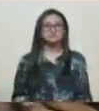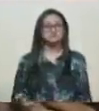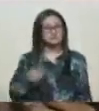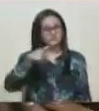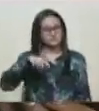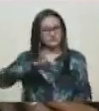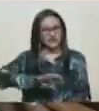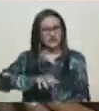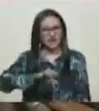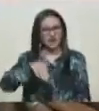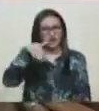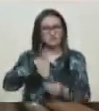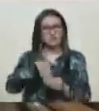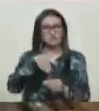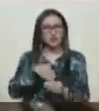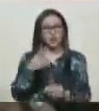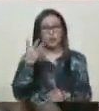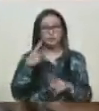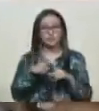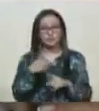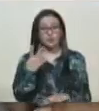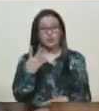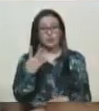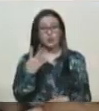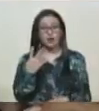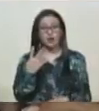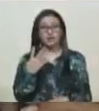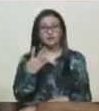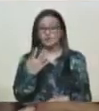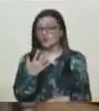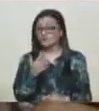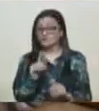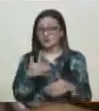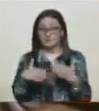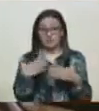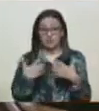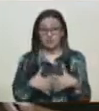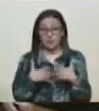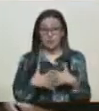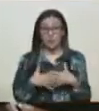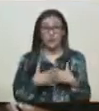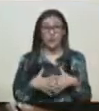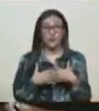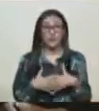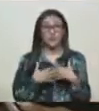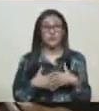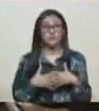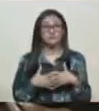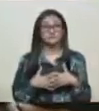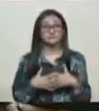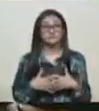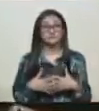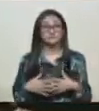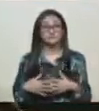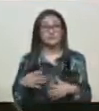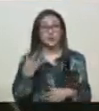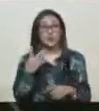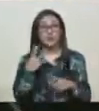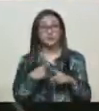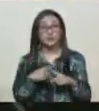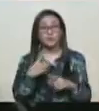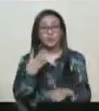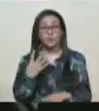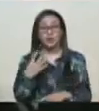ya con nuestra maquinaria 4x4 más la mocha. Esta maquinaria va a tener la mocha. La 4x4